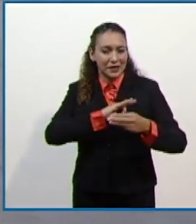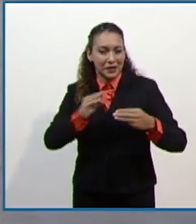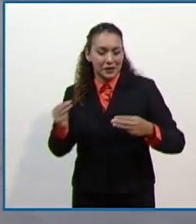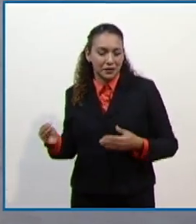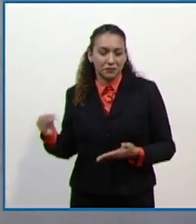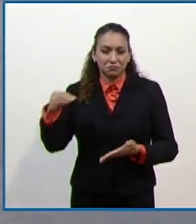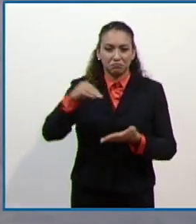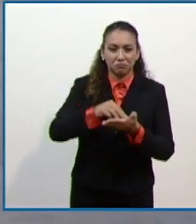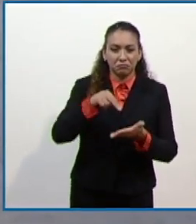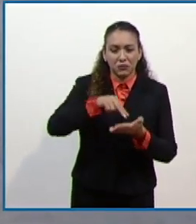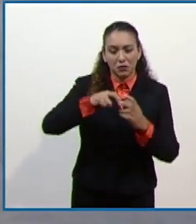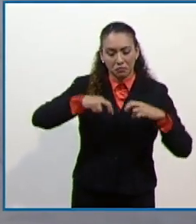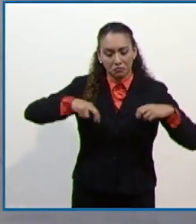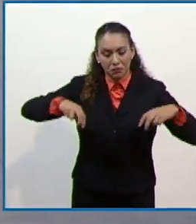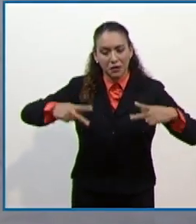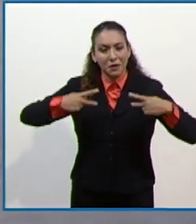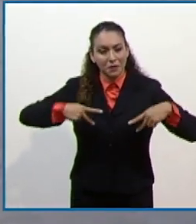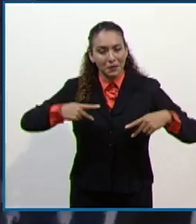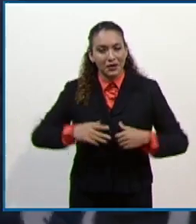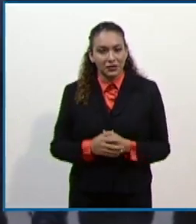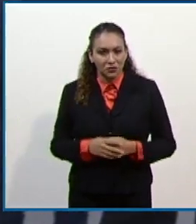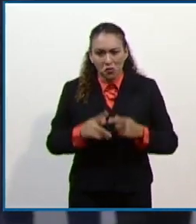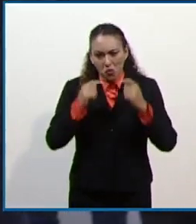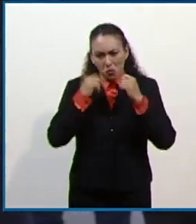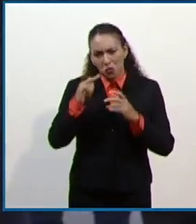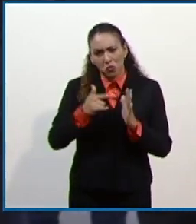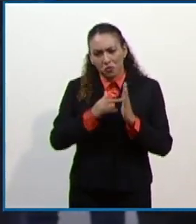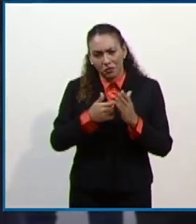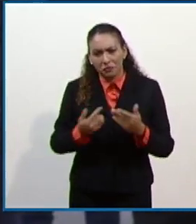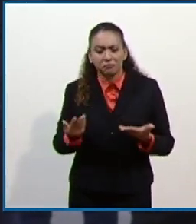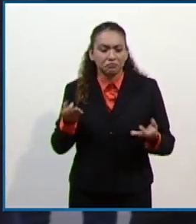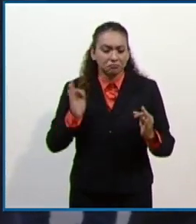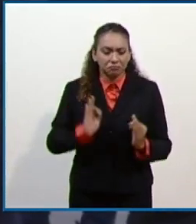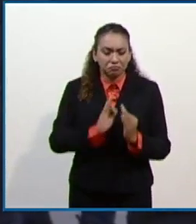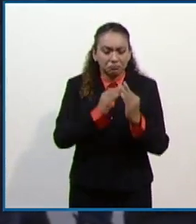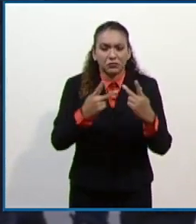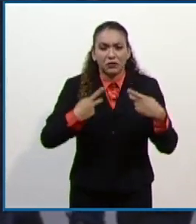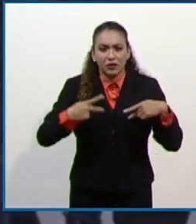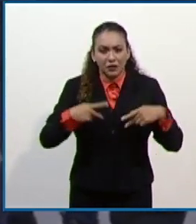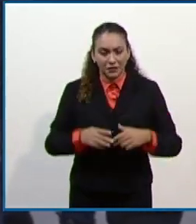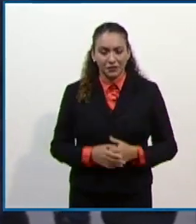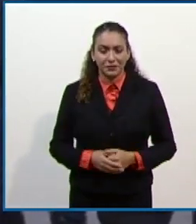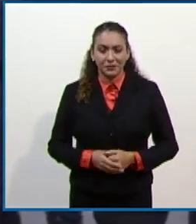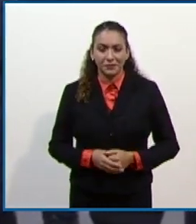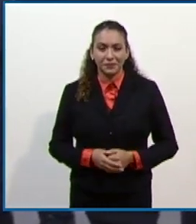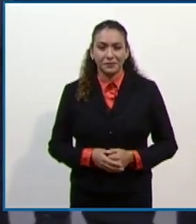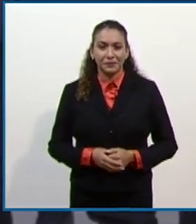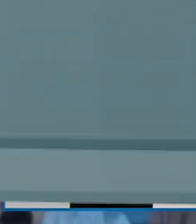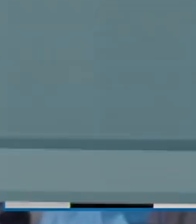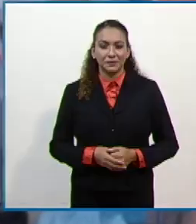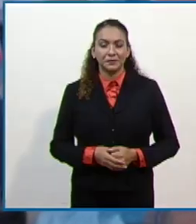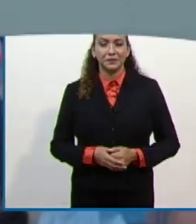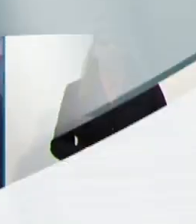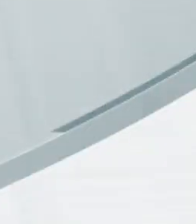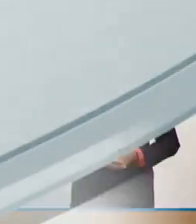las jornadas itinerantes, exclusivamente en procedimientos de jurisdicción voluntaria.